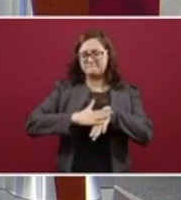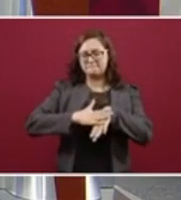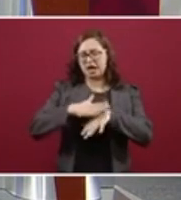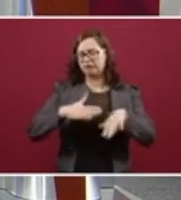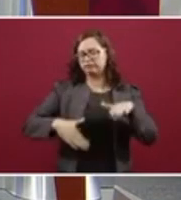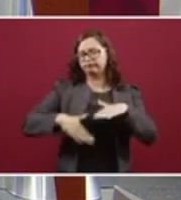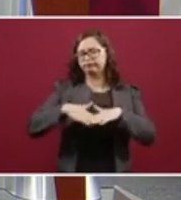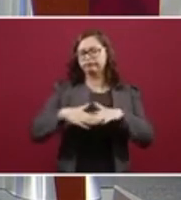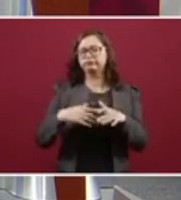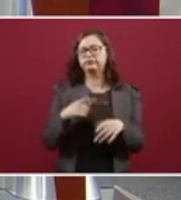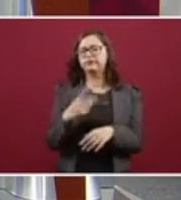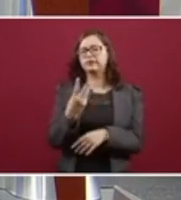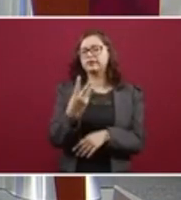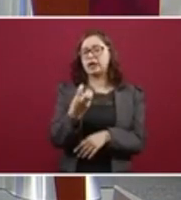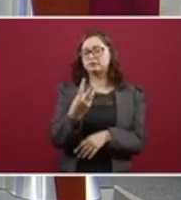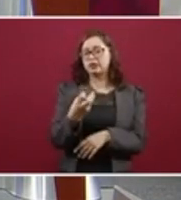alto, con